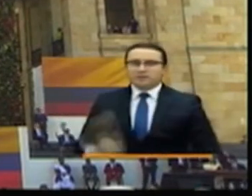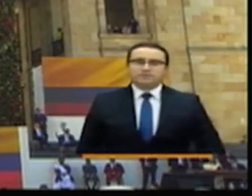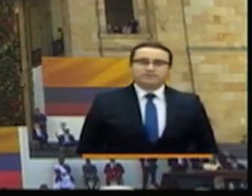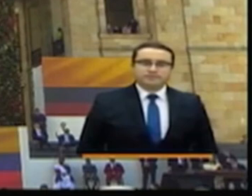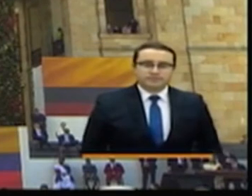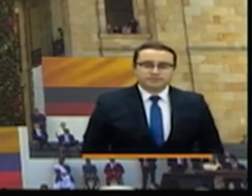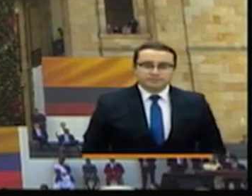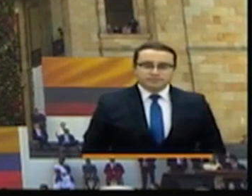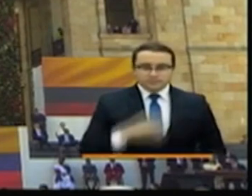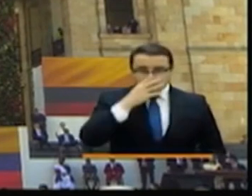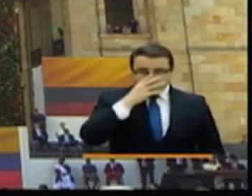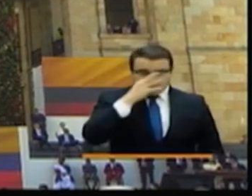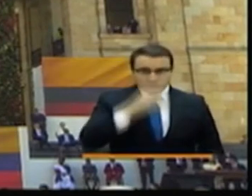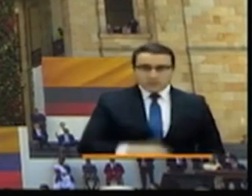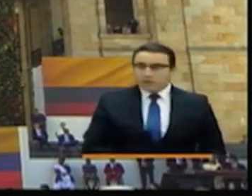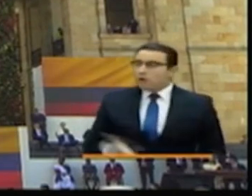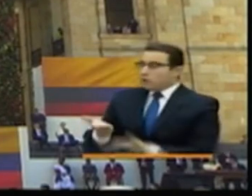Oficiales de Bolívar, descansen.